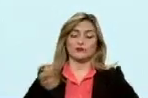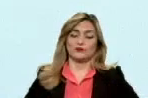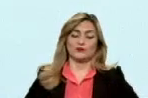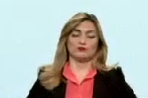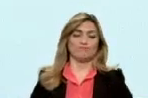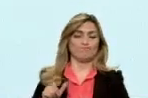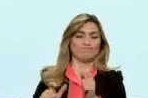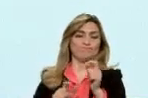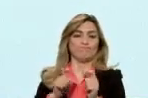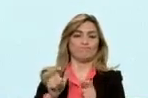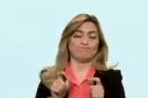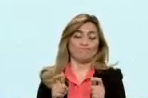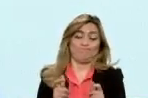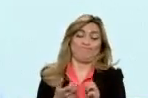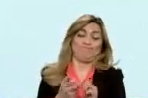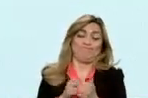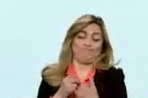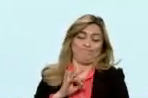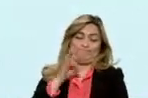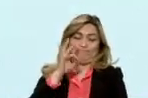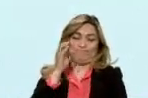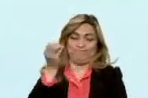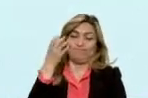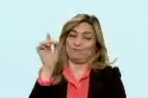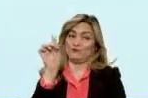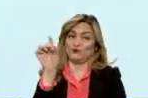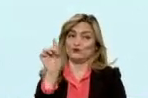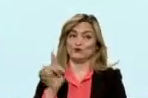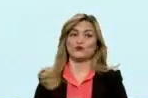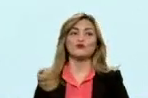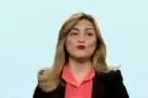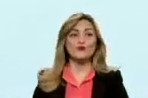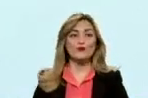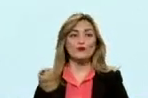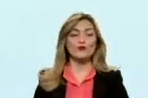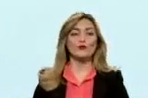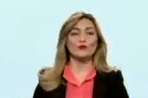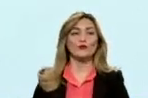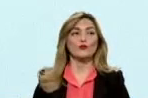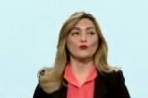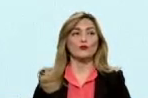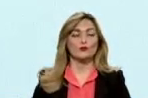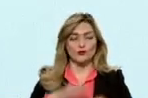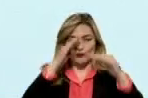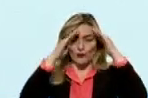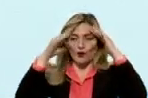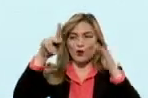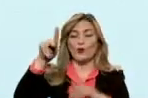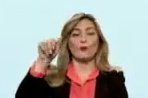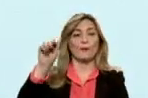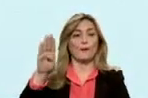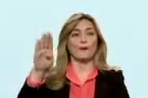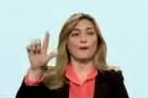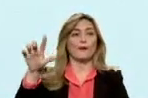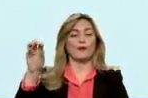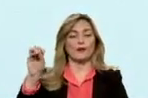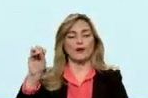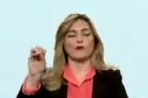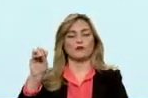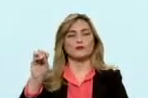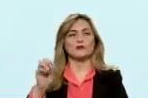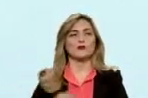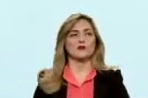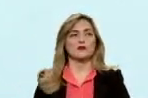y la ciudad aún vive. No debemos olvidar eso. Pero efectivamente, un saludo a Pablo, coincido